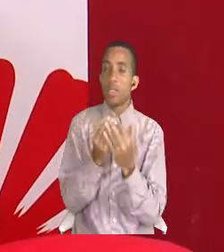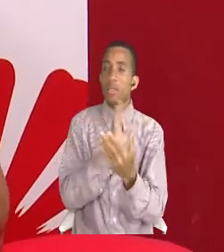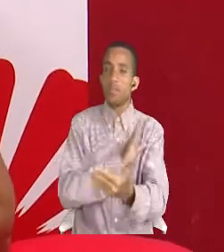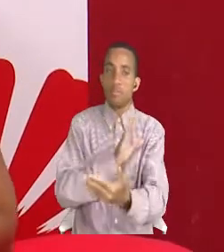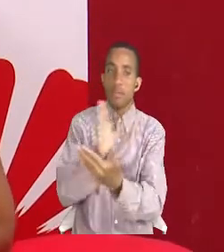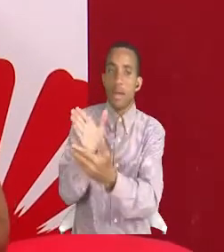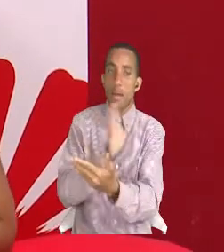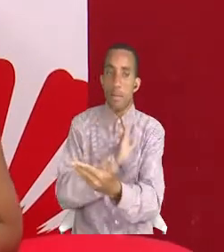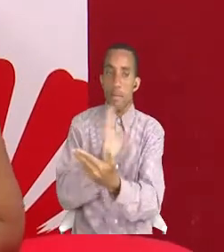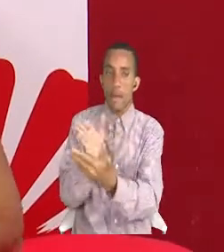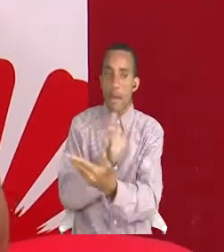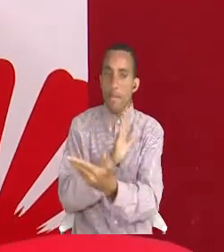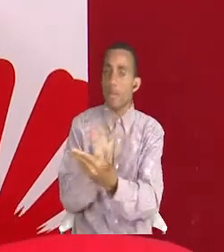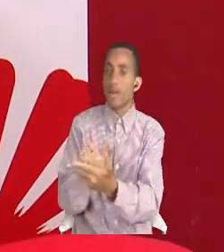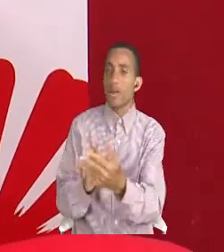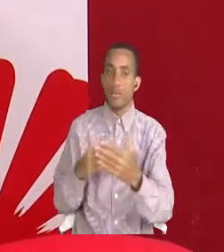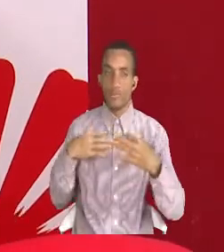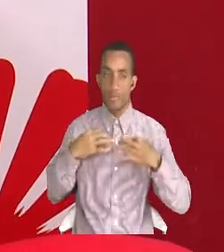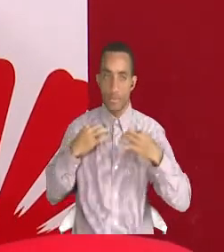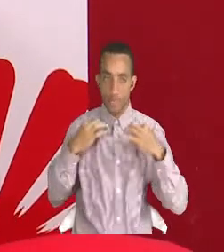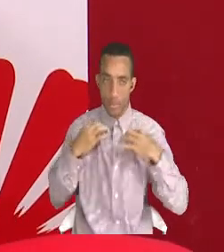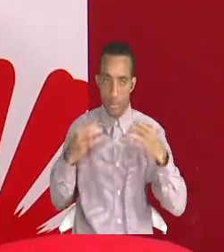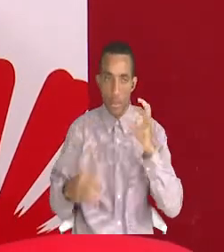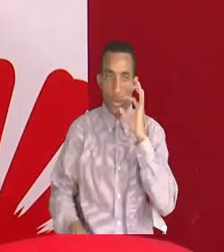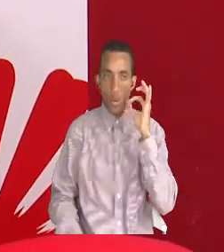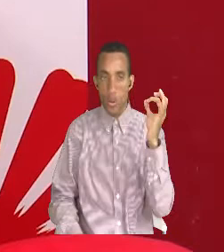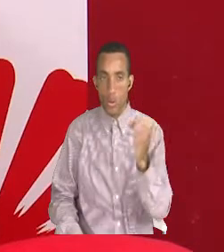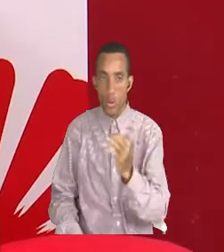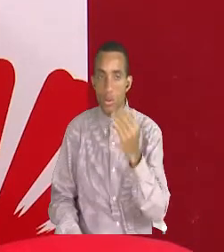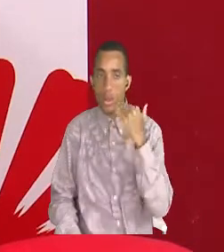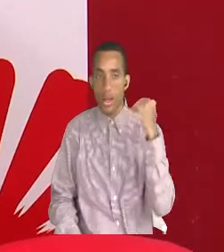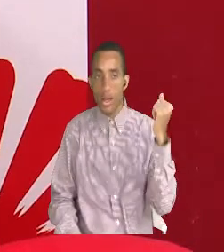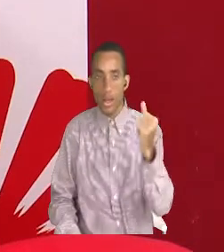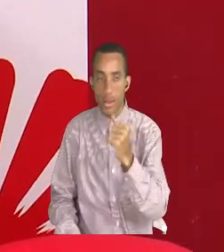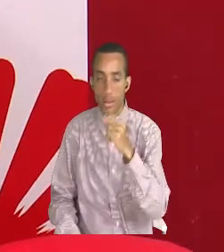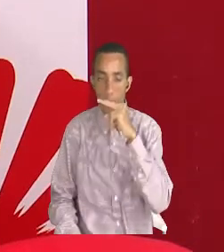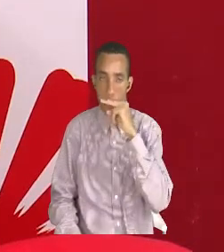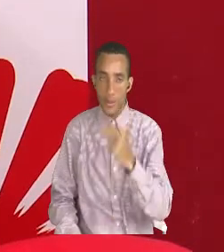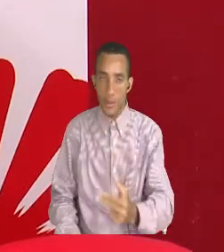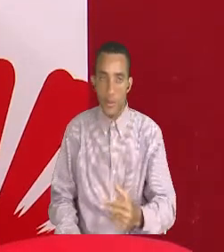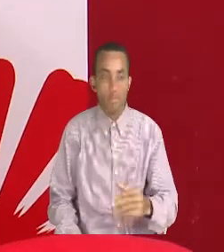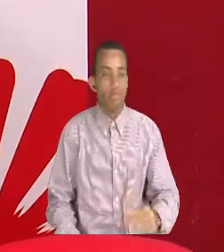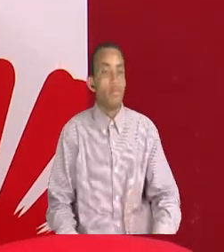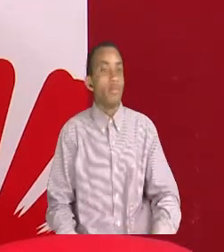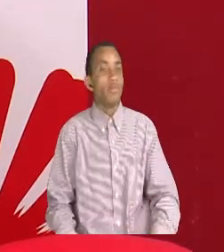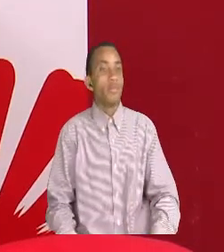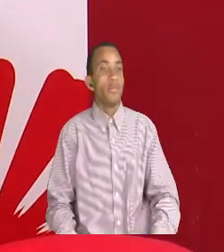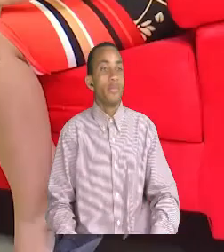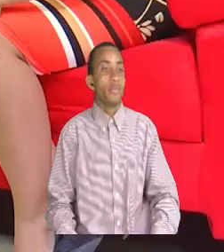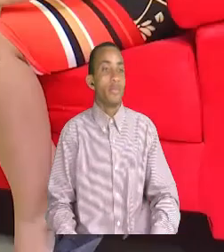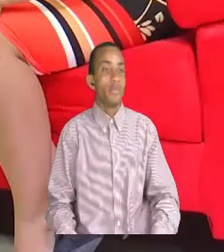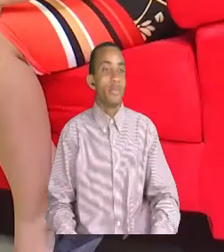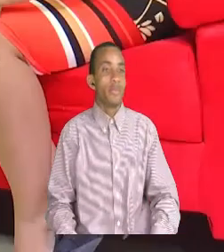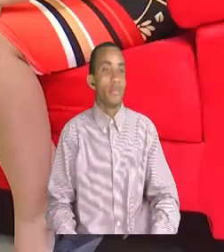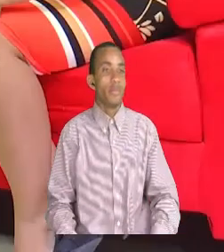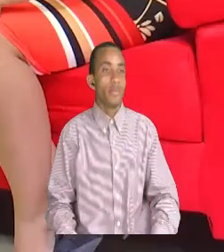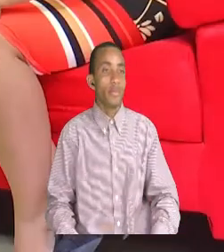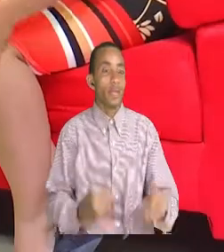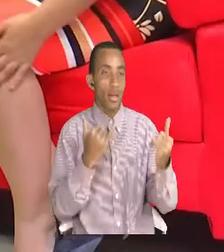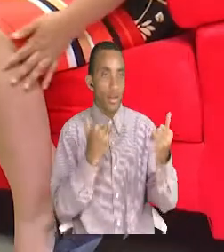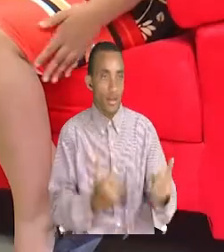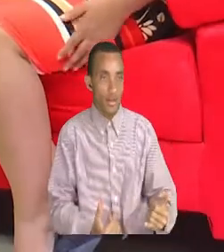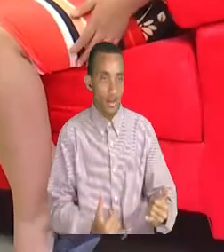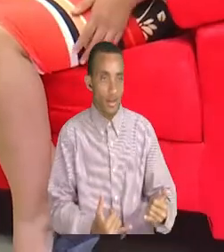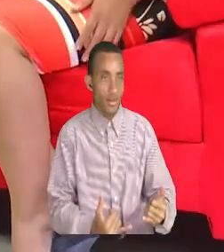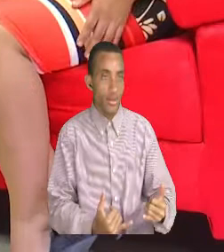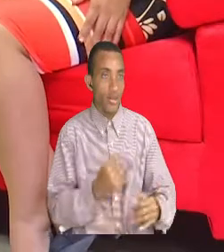ropa para hombre, para mujer, para niños, para todas las edades. Bueno, Jenny, te corrijo, este año cumplimos 30